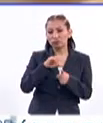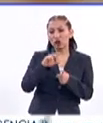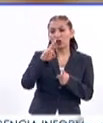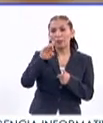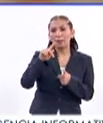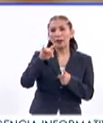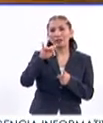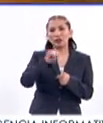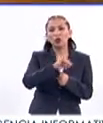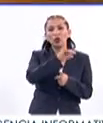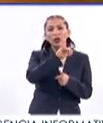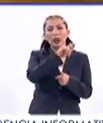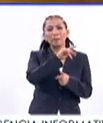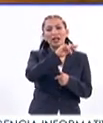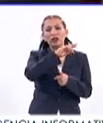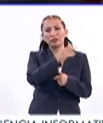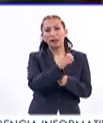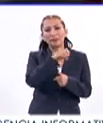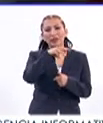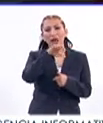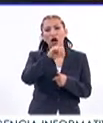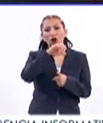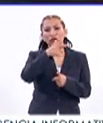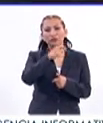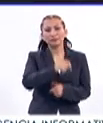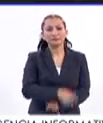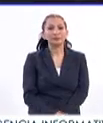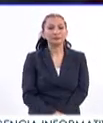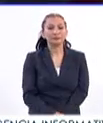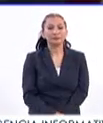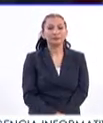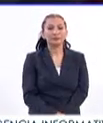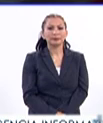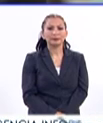Robert Pattinson, Juliette Binoche y Mia Goth.